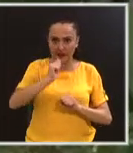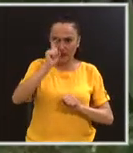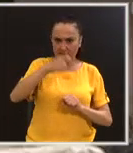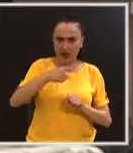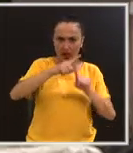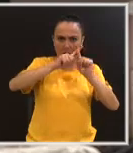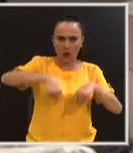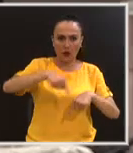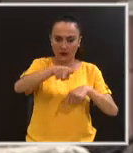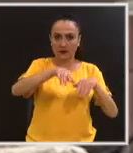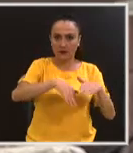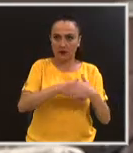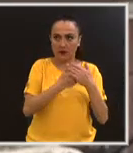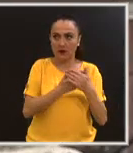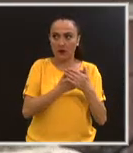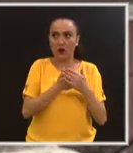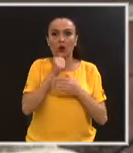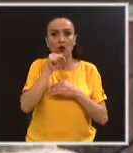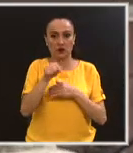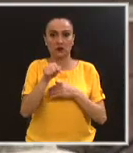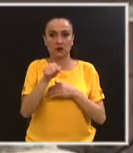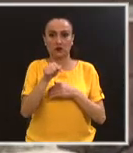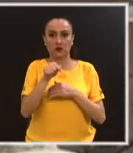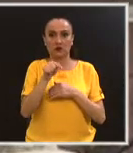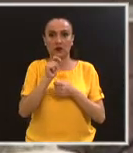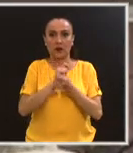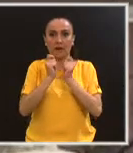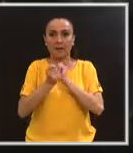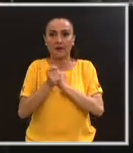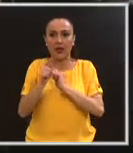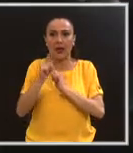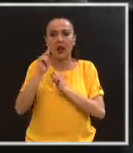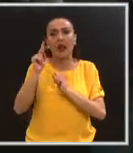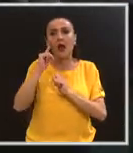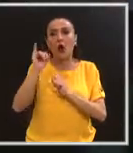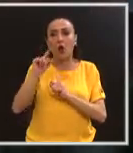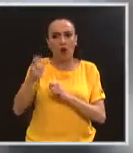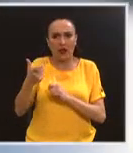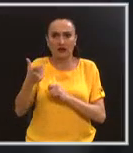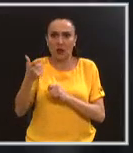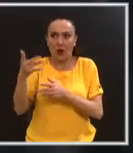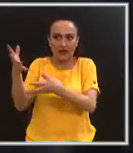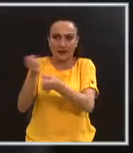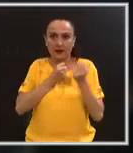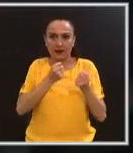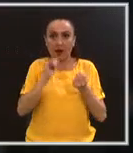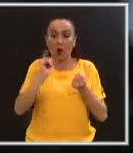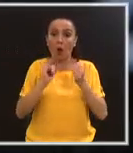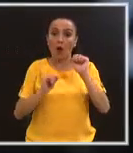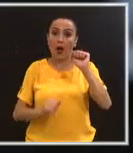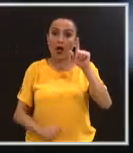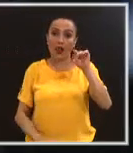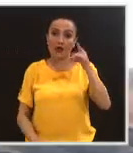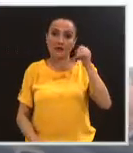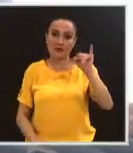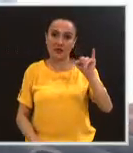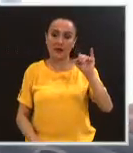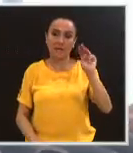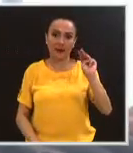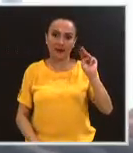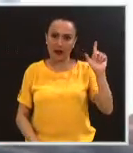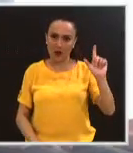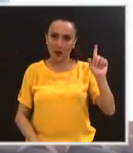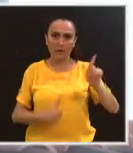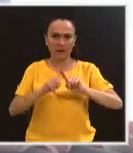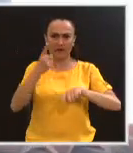anular ese matrimonio y con eso revocar la naturalización al hombre identificado como Alexis melén des León